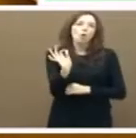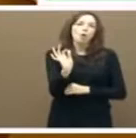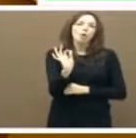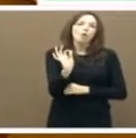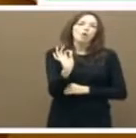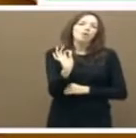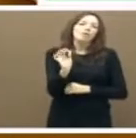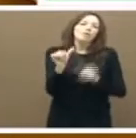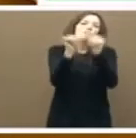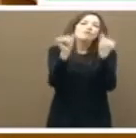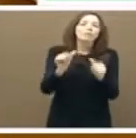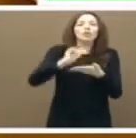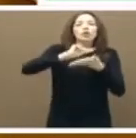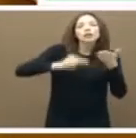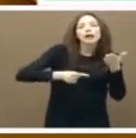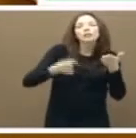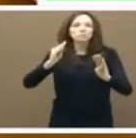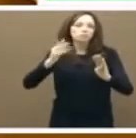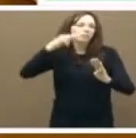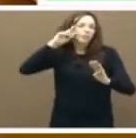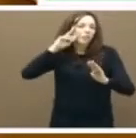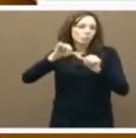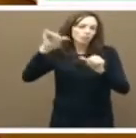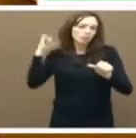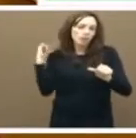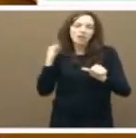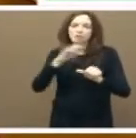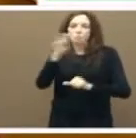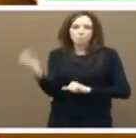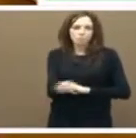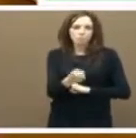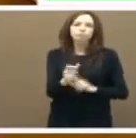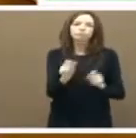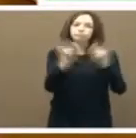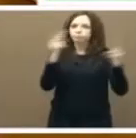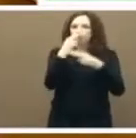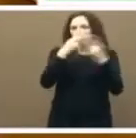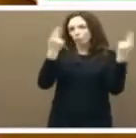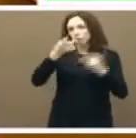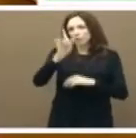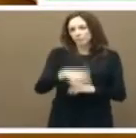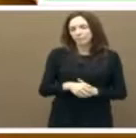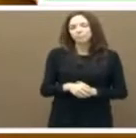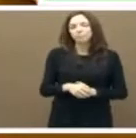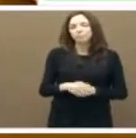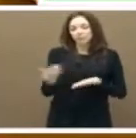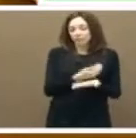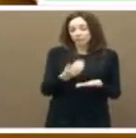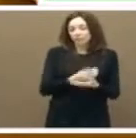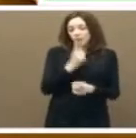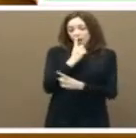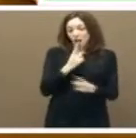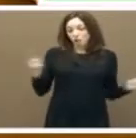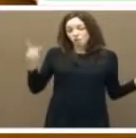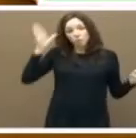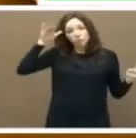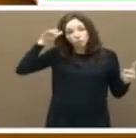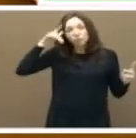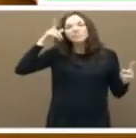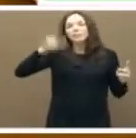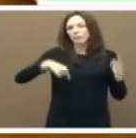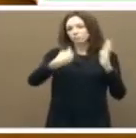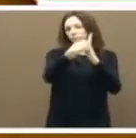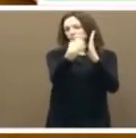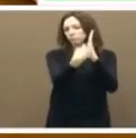retributivo, formación o trayectoria profesional. No solo se van a publicar las retribuciones brutas anuales de los miembros del Consejo de Gobierno, sino que también